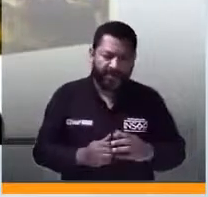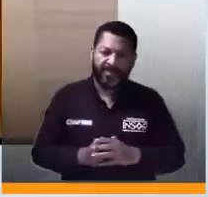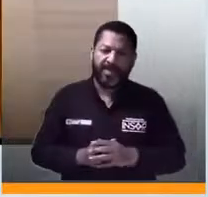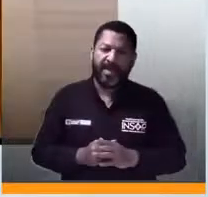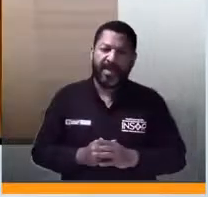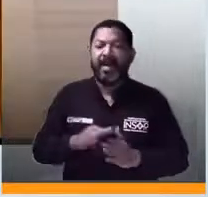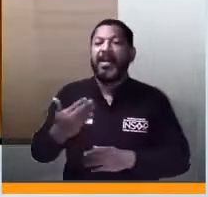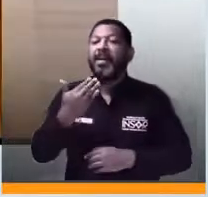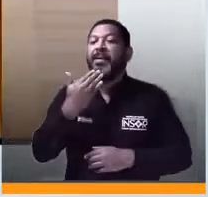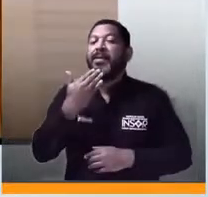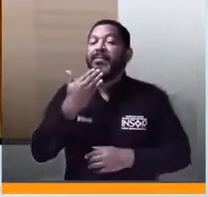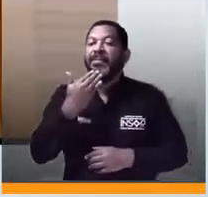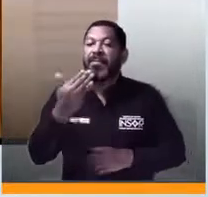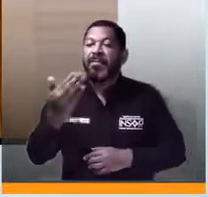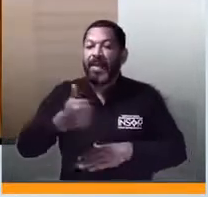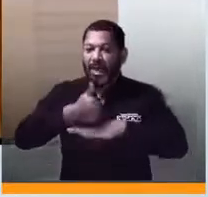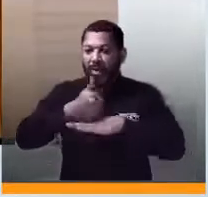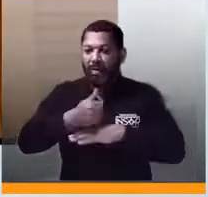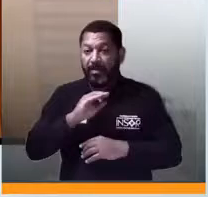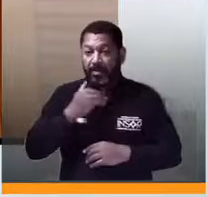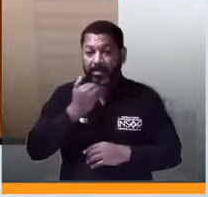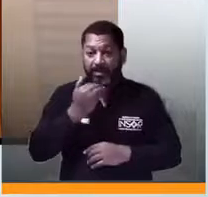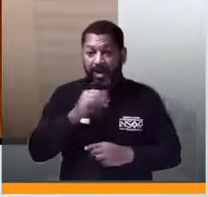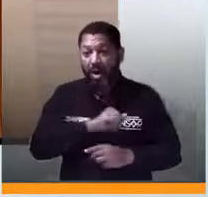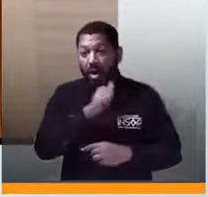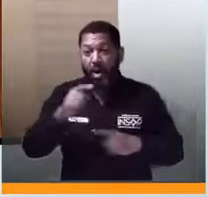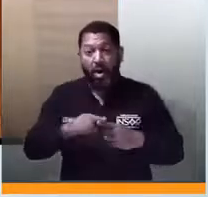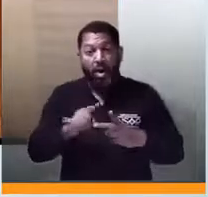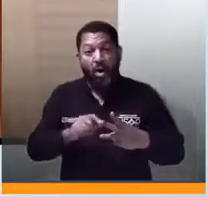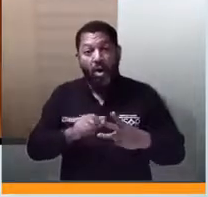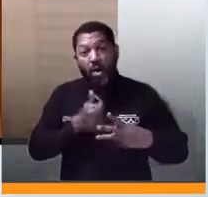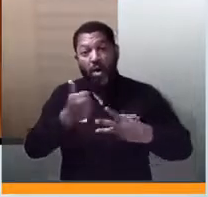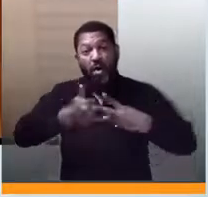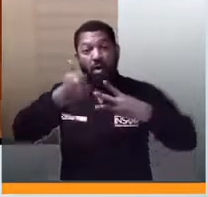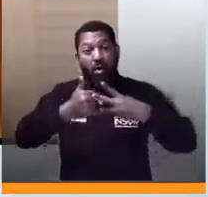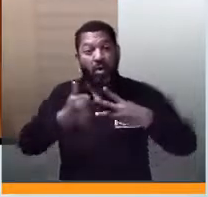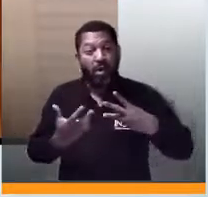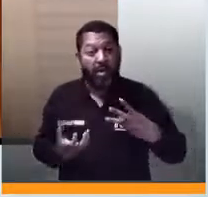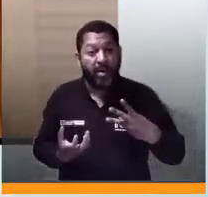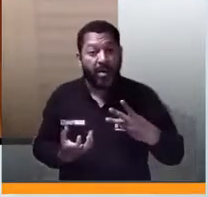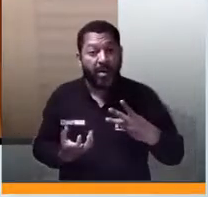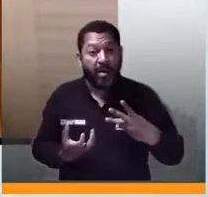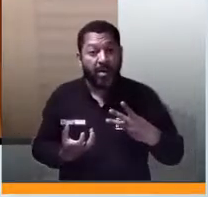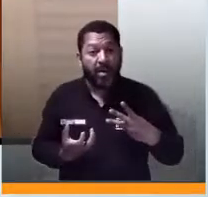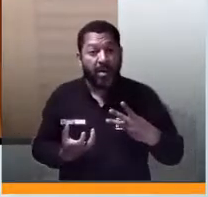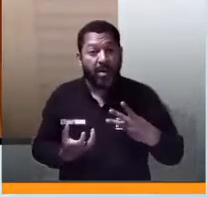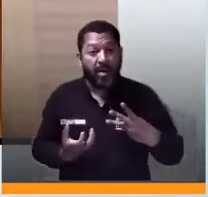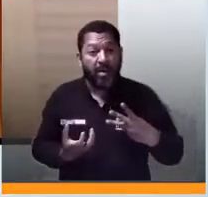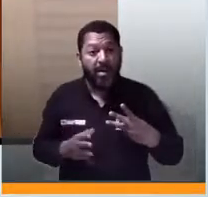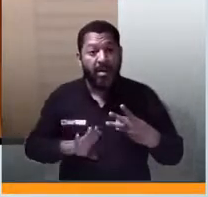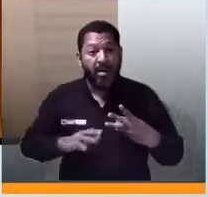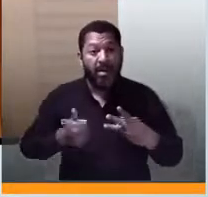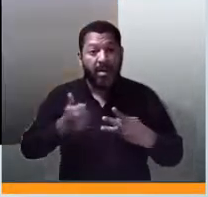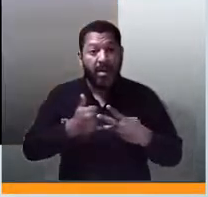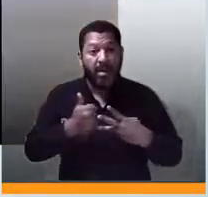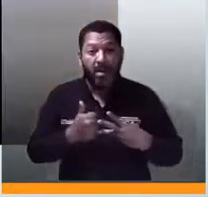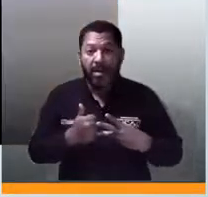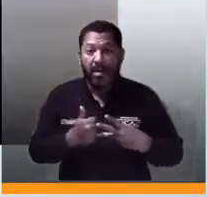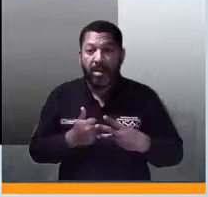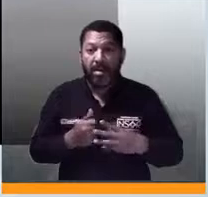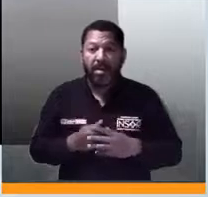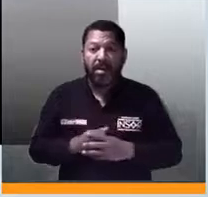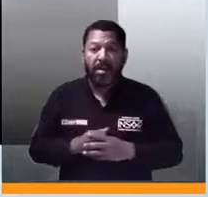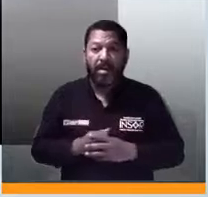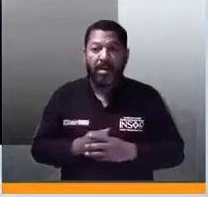Muchas gracias, rector. No sé si tenemos algún otro rector que quiera intervenir aquí.